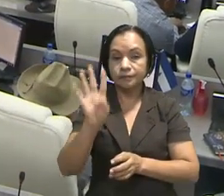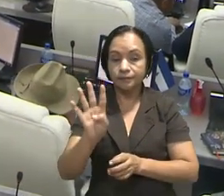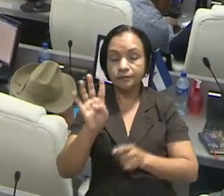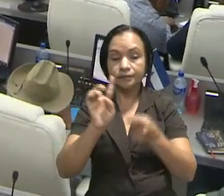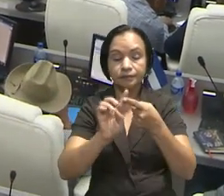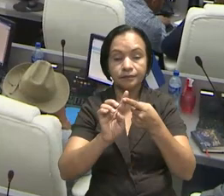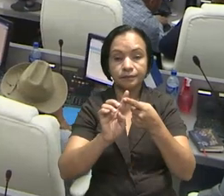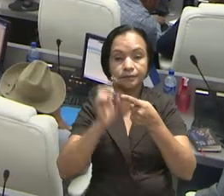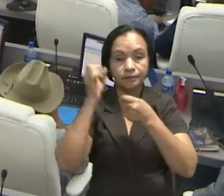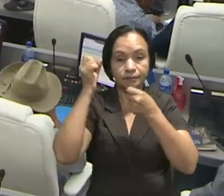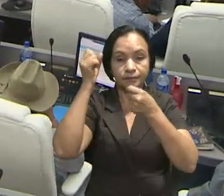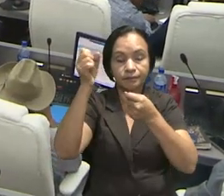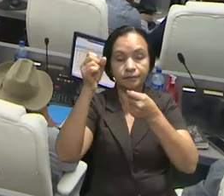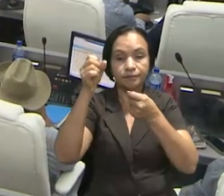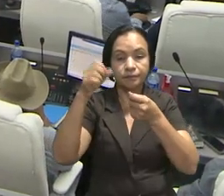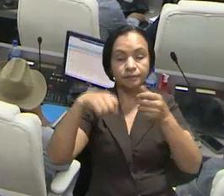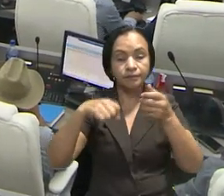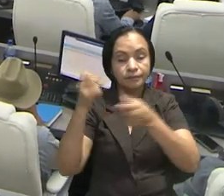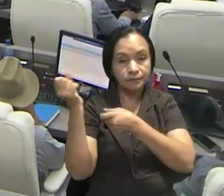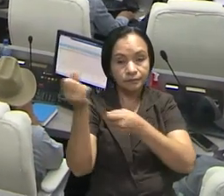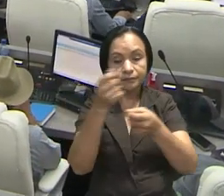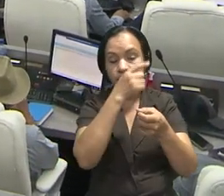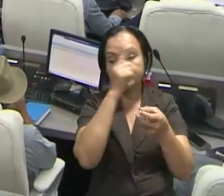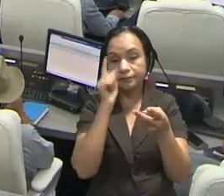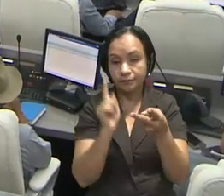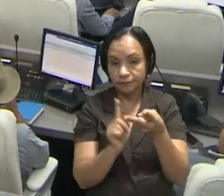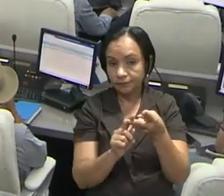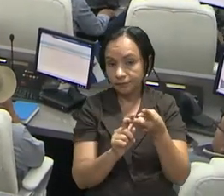1954, campeón de la Liga Infantil de Béisbol,